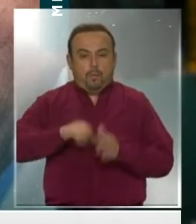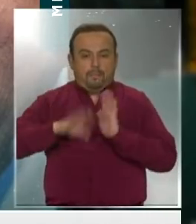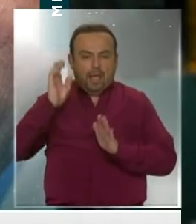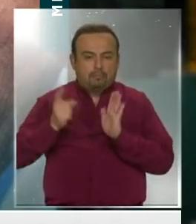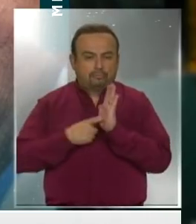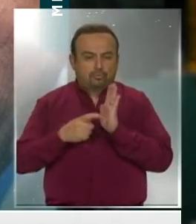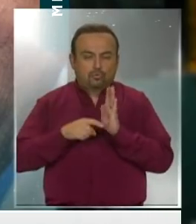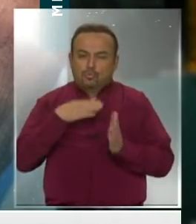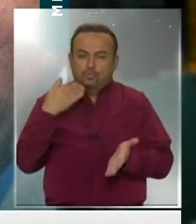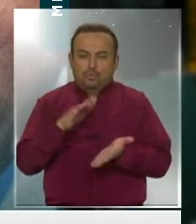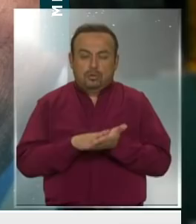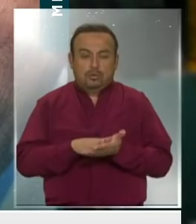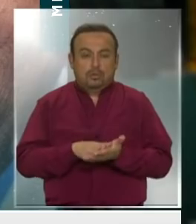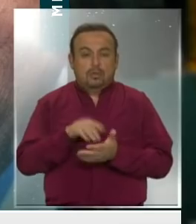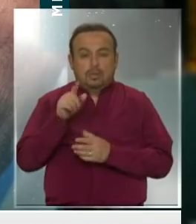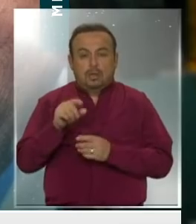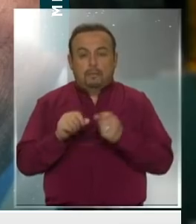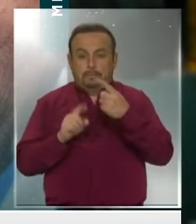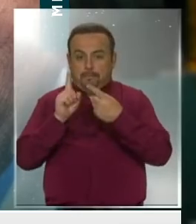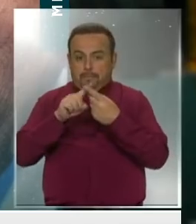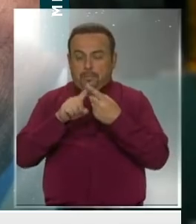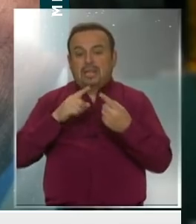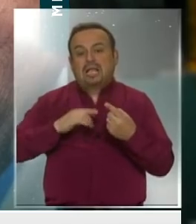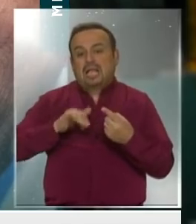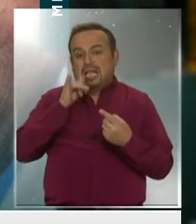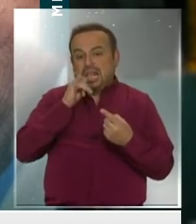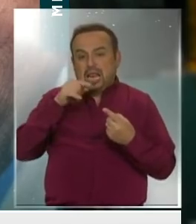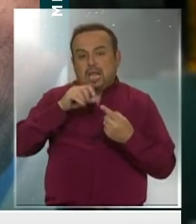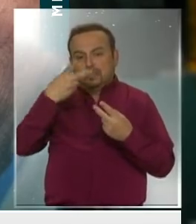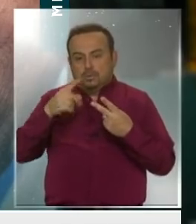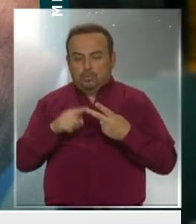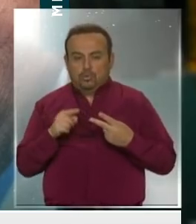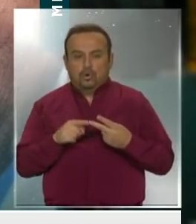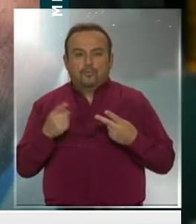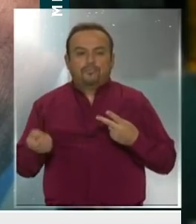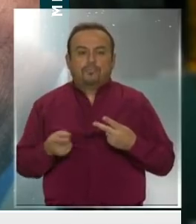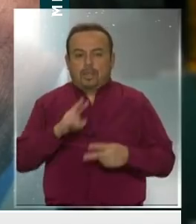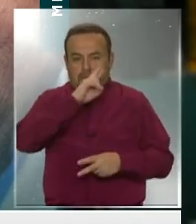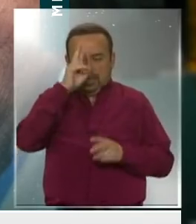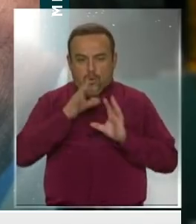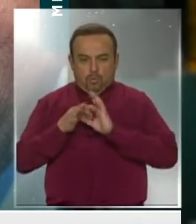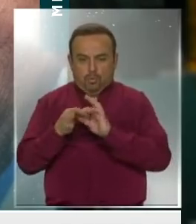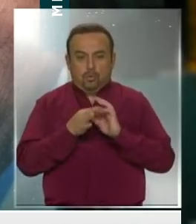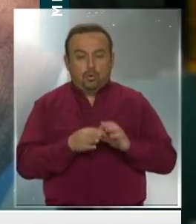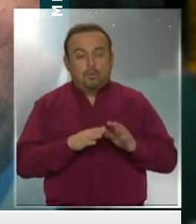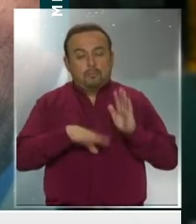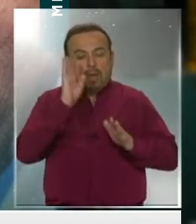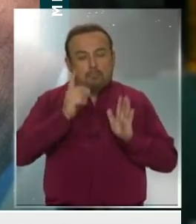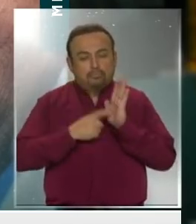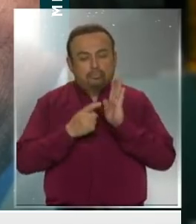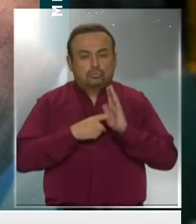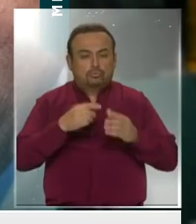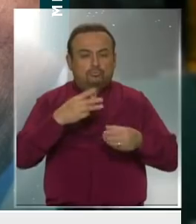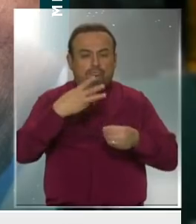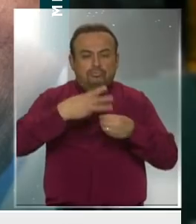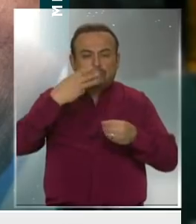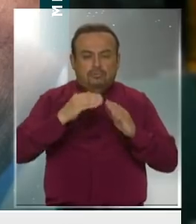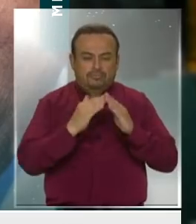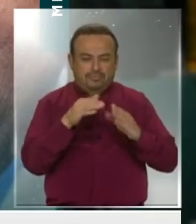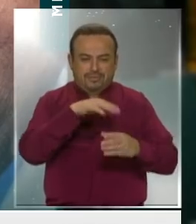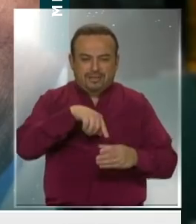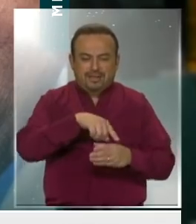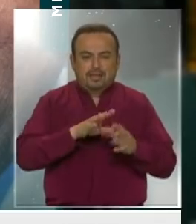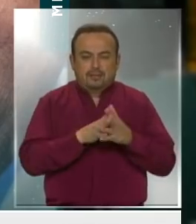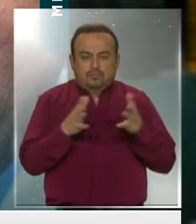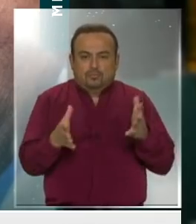más muertos, solo detrás de Italia. Las cifras consideran ahora los fallecidos en residencias de adultos mayores. Un cambio y anuncio que